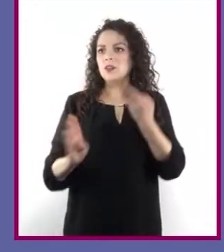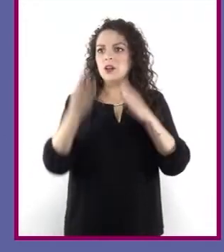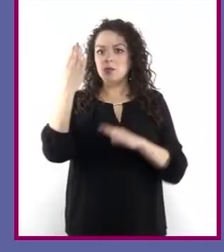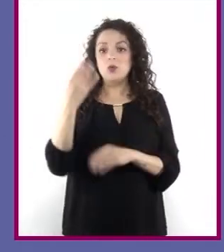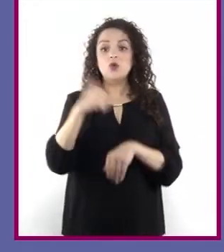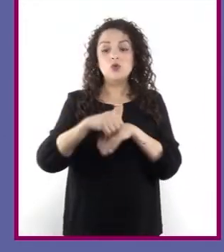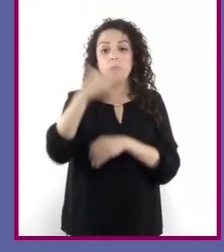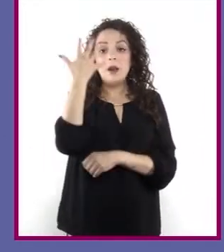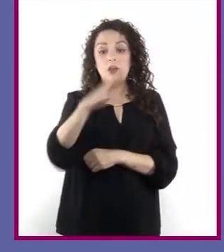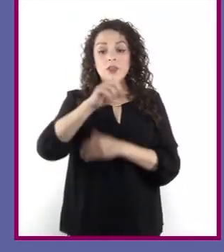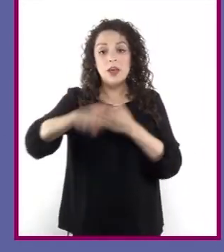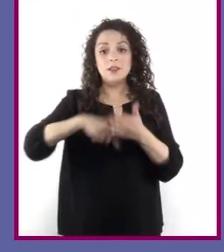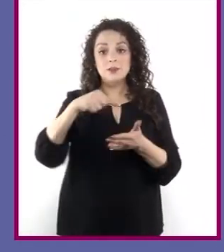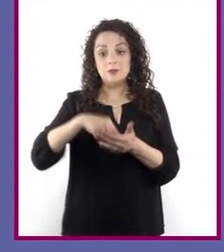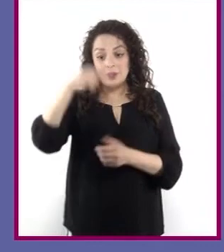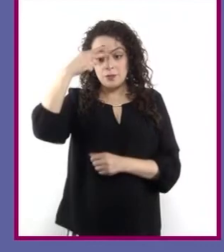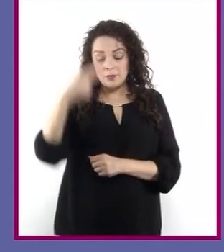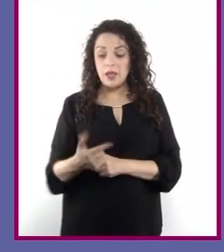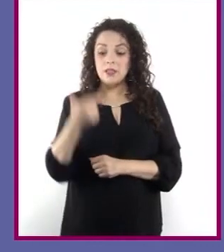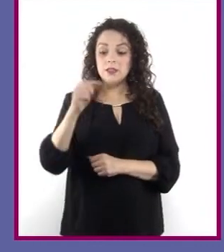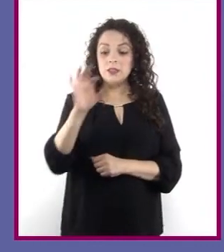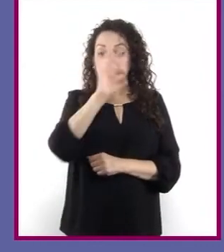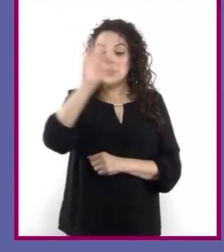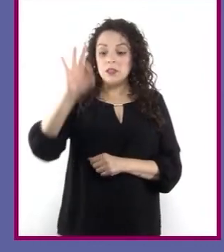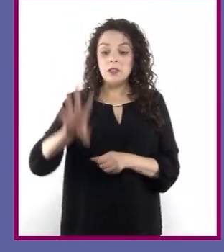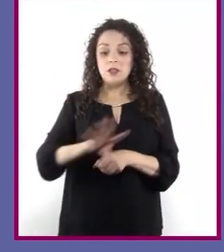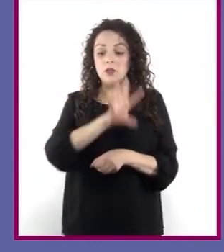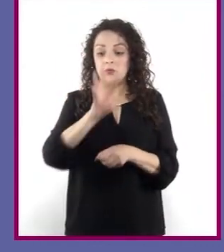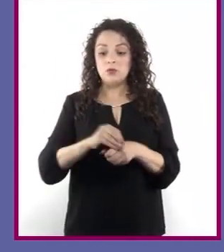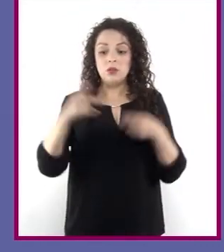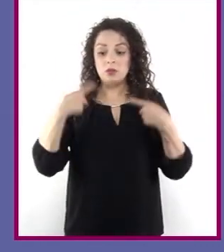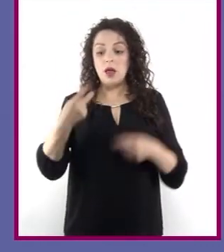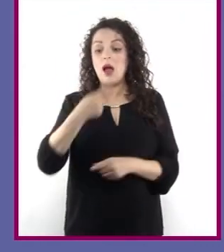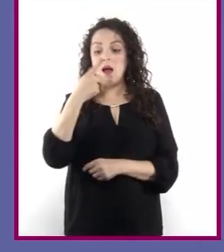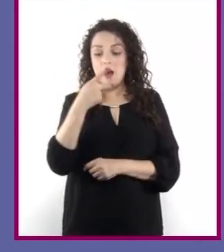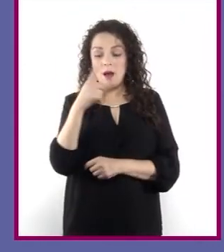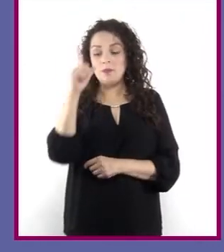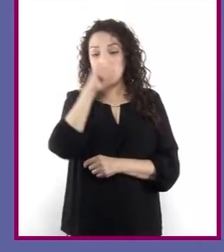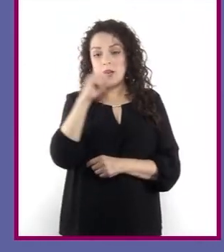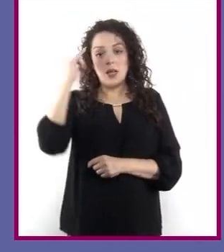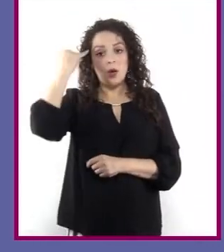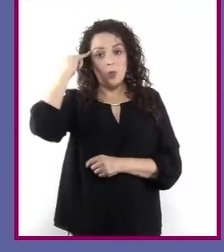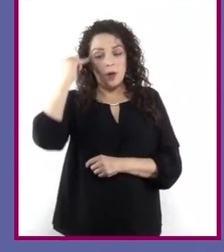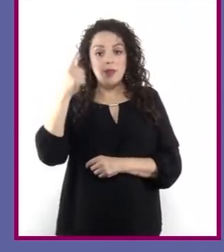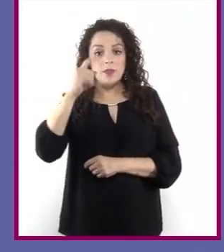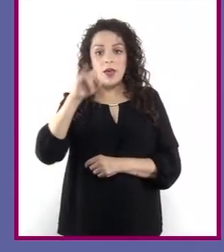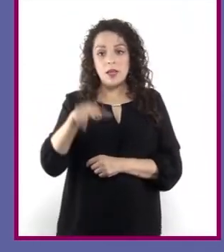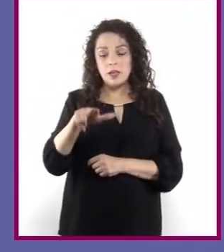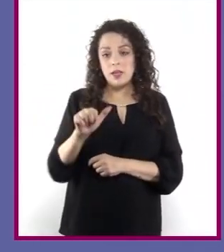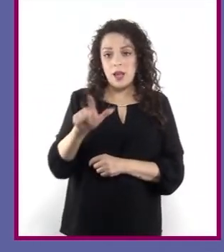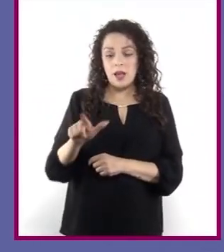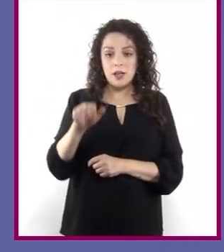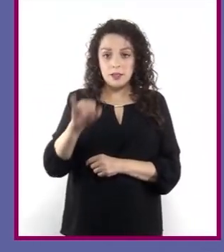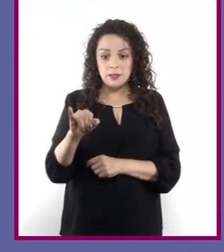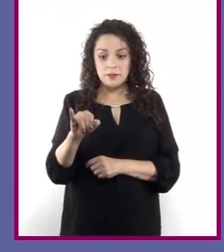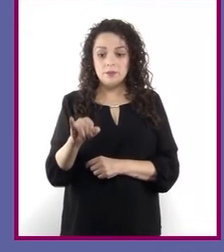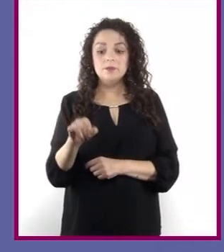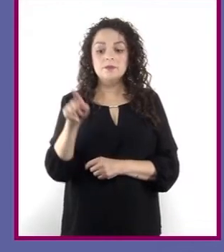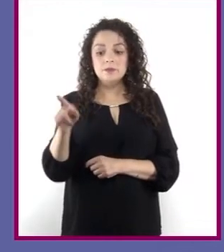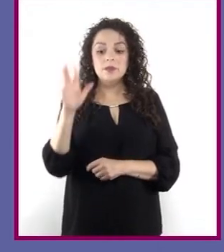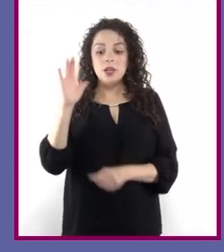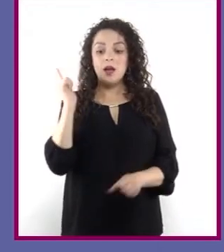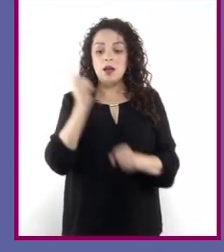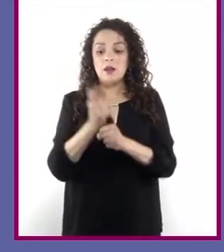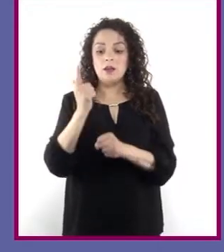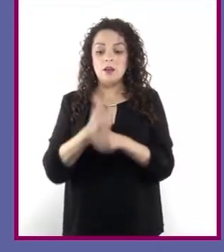lenguas originales. El 7% de toda su población habla alguna lengua indígena. El Instituto Nacional de las Lenguas Indígenas (INALI)